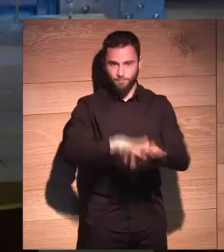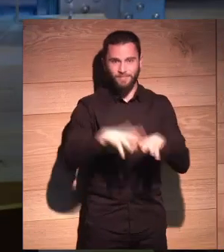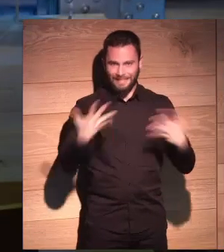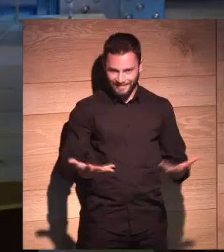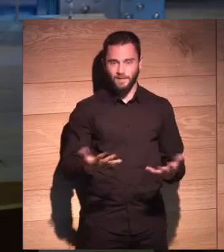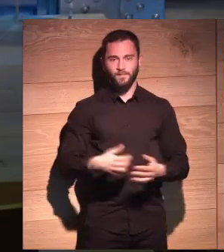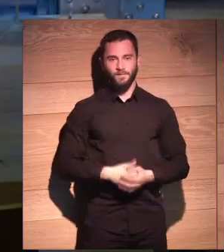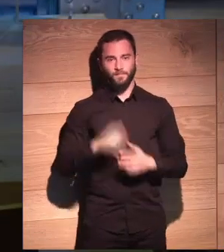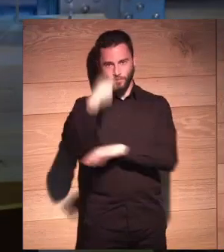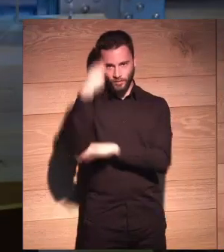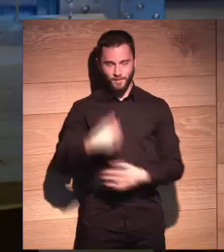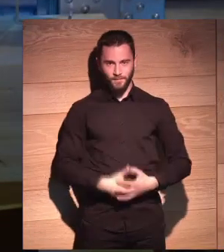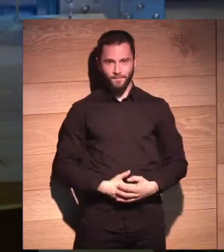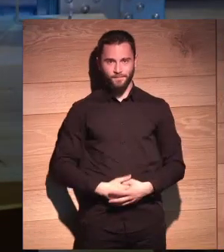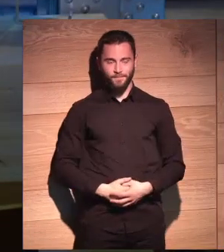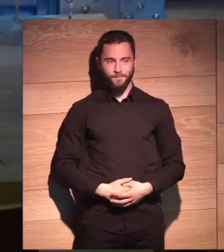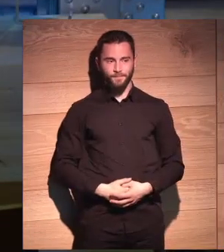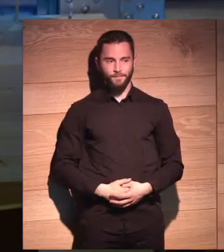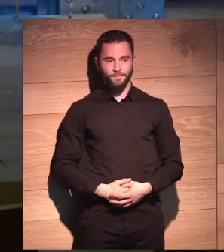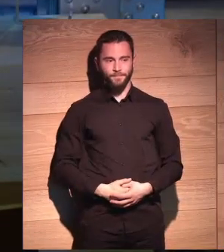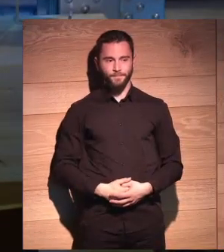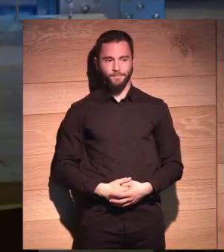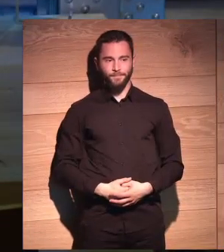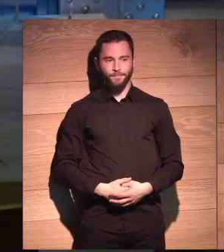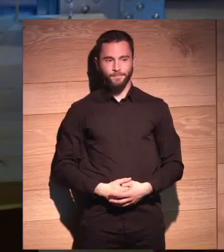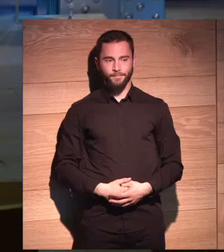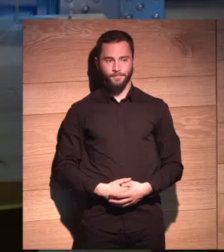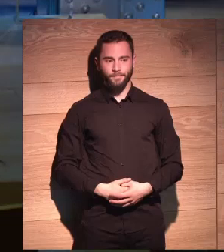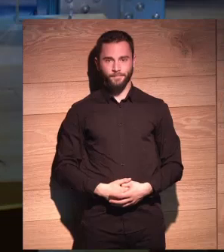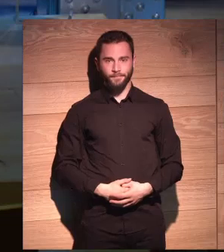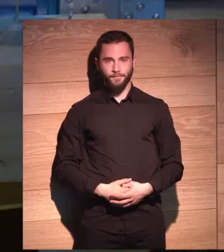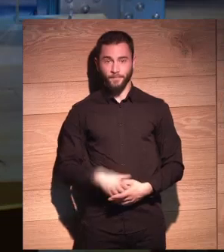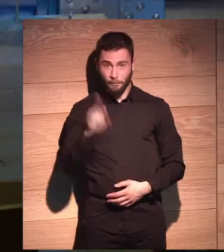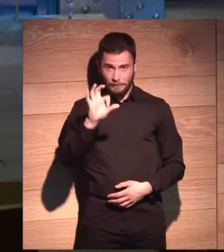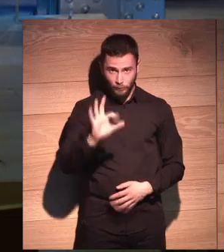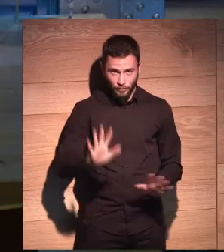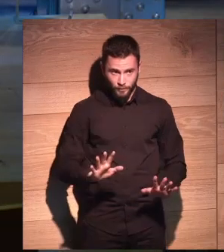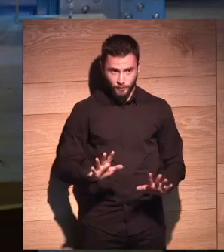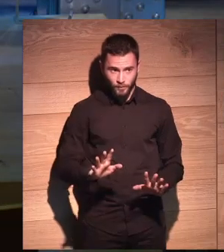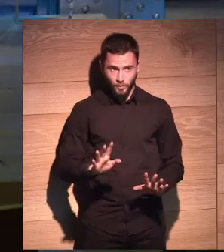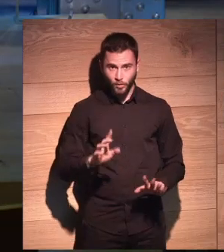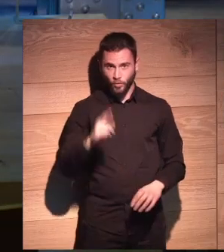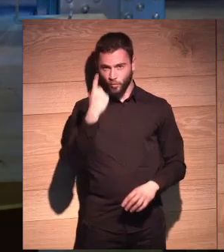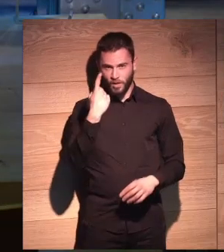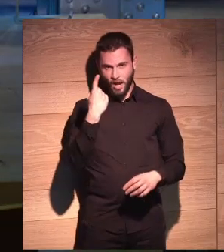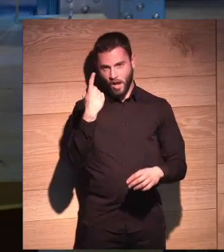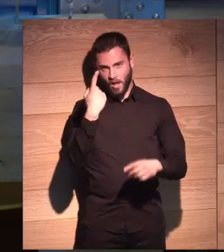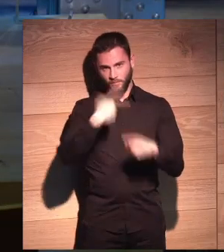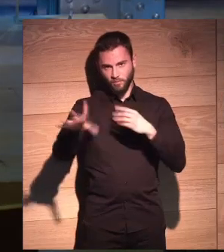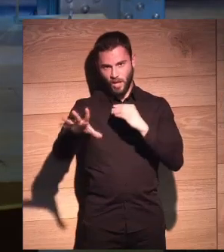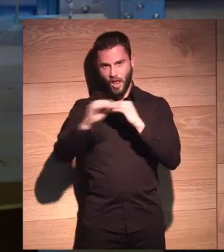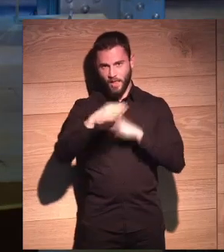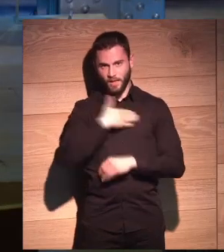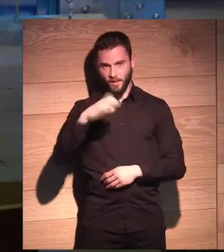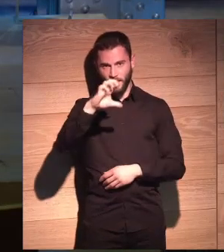Sí, ahí un puntito solo. Sí. No, un segundo. Un breve apunte a lo que decía